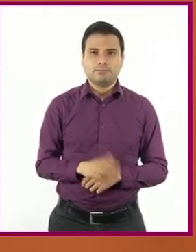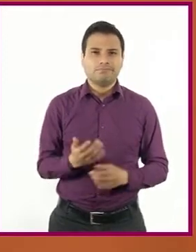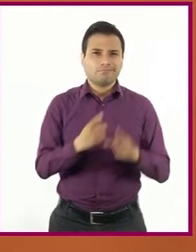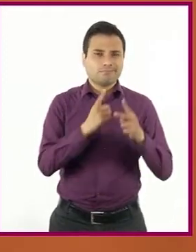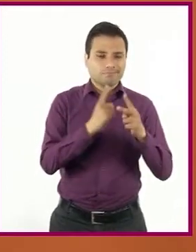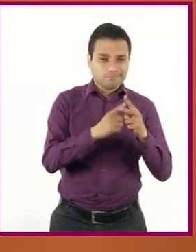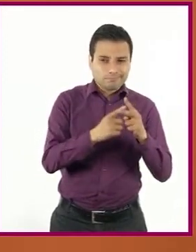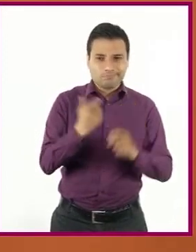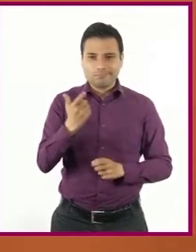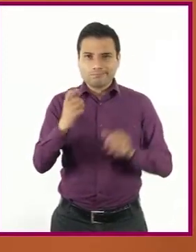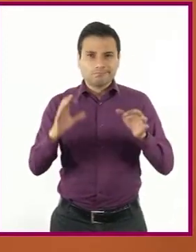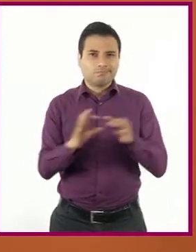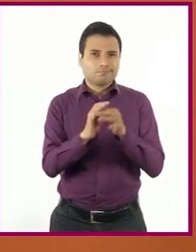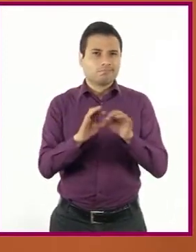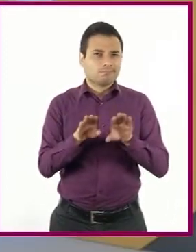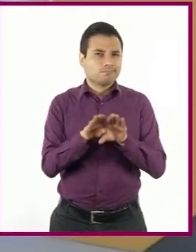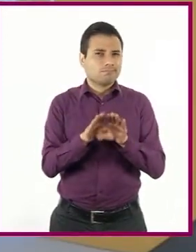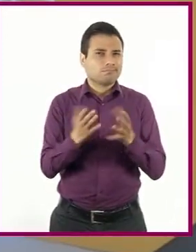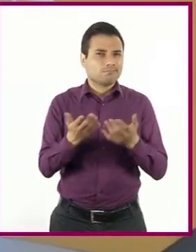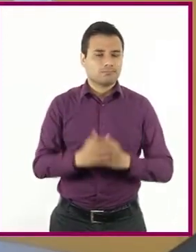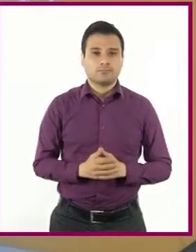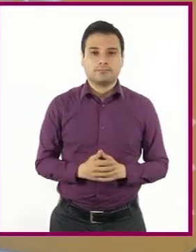las matemáticas y la economía?